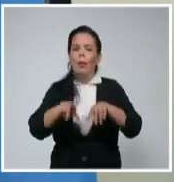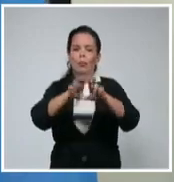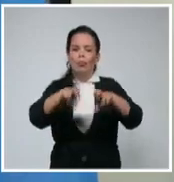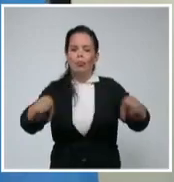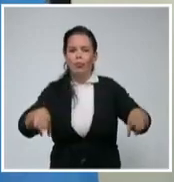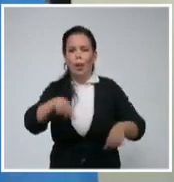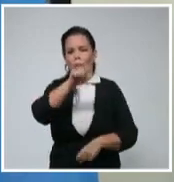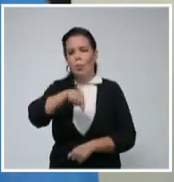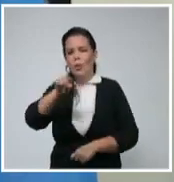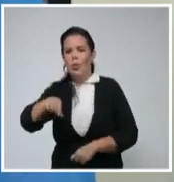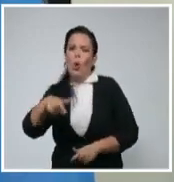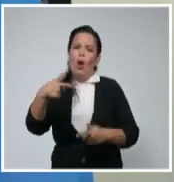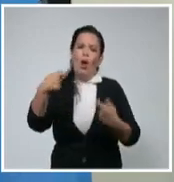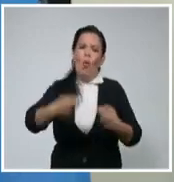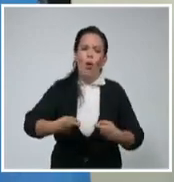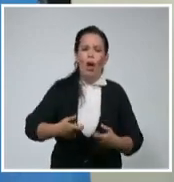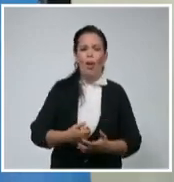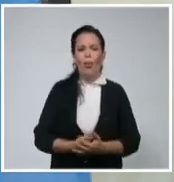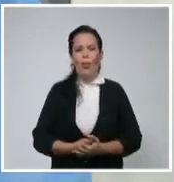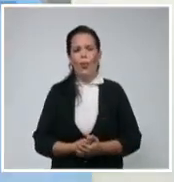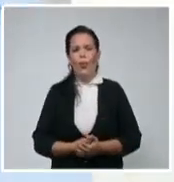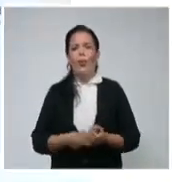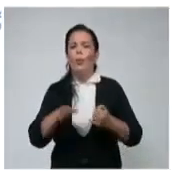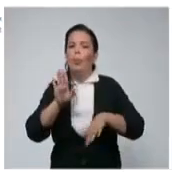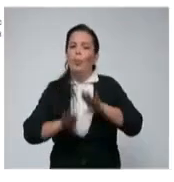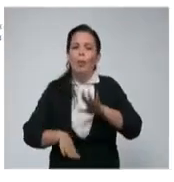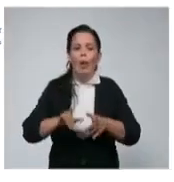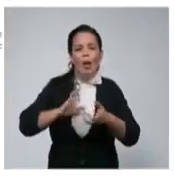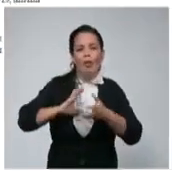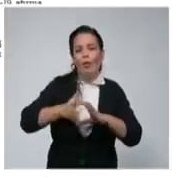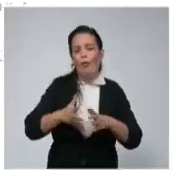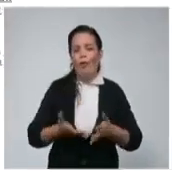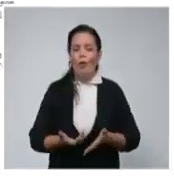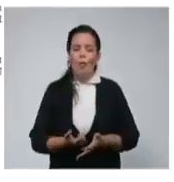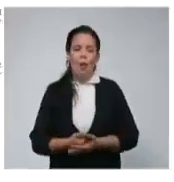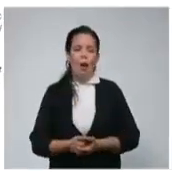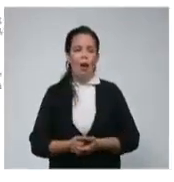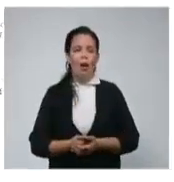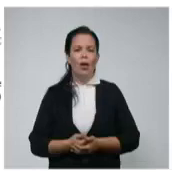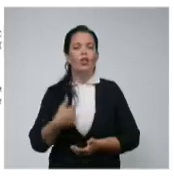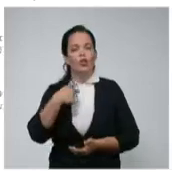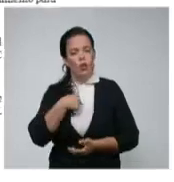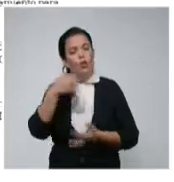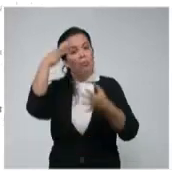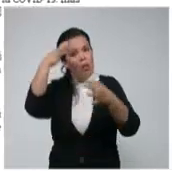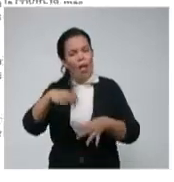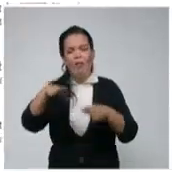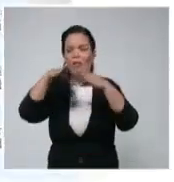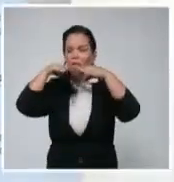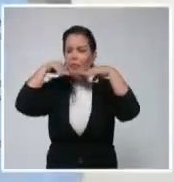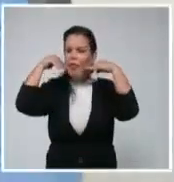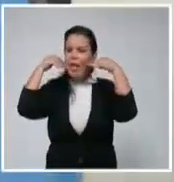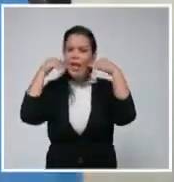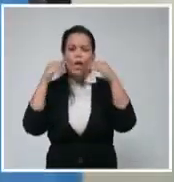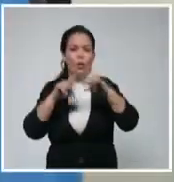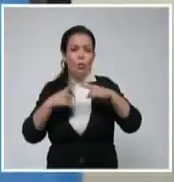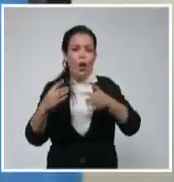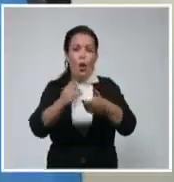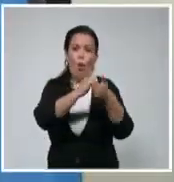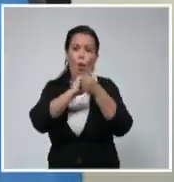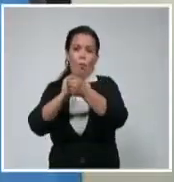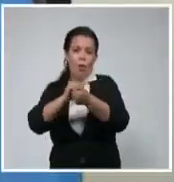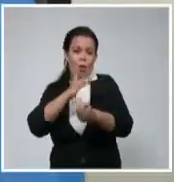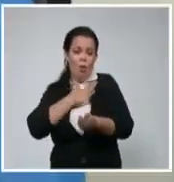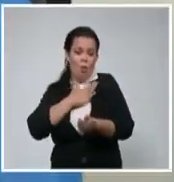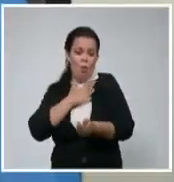allí. La cantera era muy grande. Sí me ha hecho muy feliz ver la reacción de mis compañeros, de la